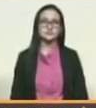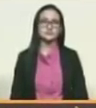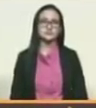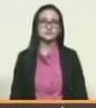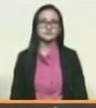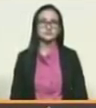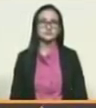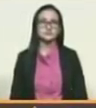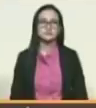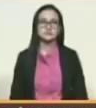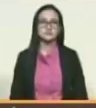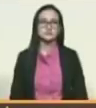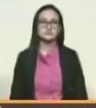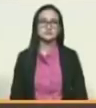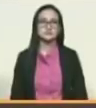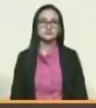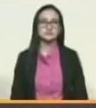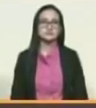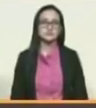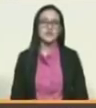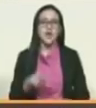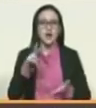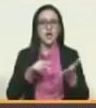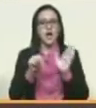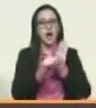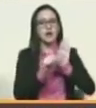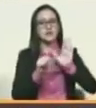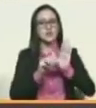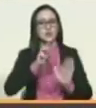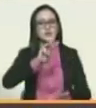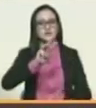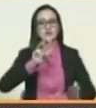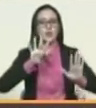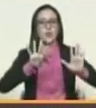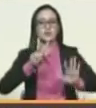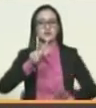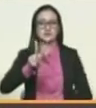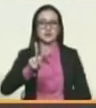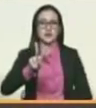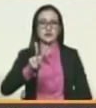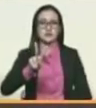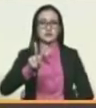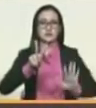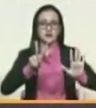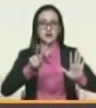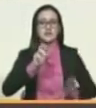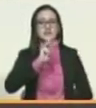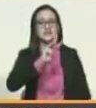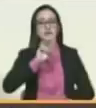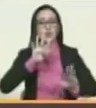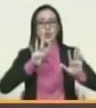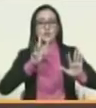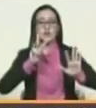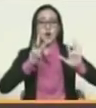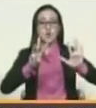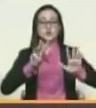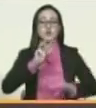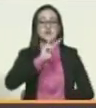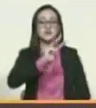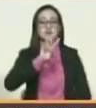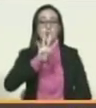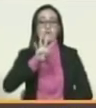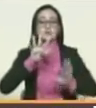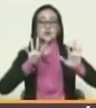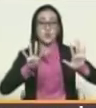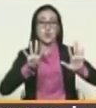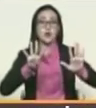entusiasmo por estudiar, yo le diría que se lea el artículo 347, 348 y 349 de nuestra Constitución para ver